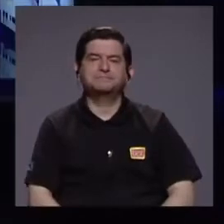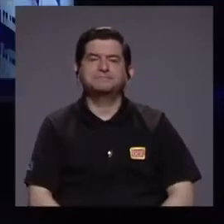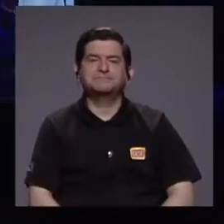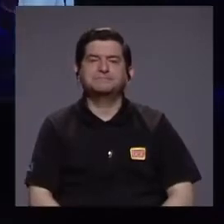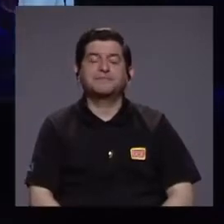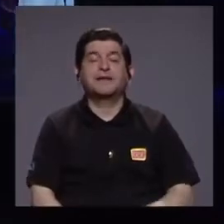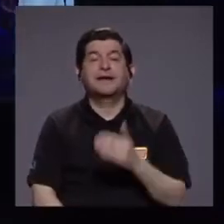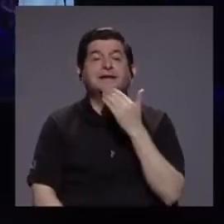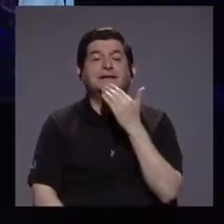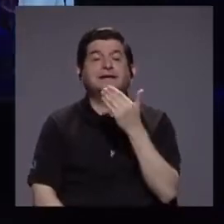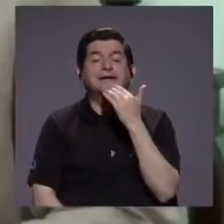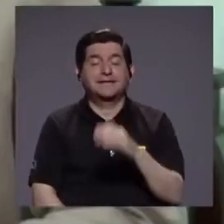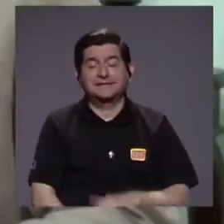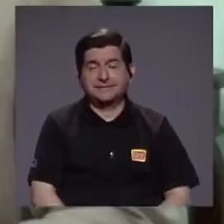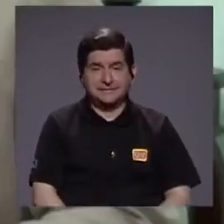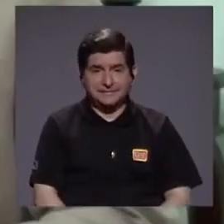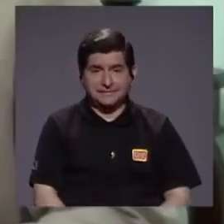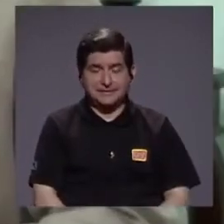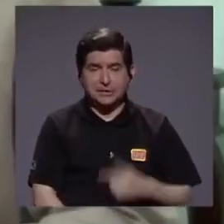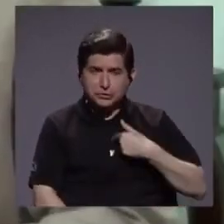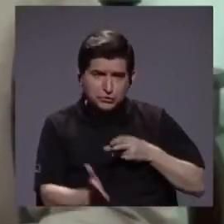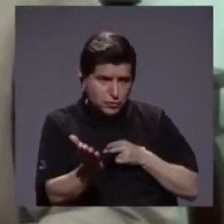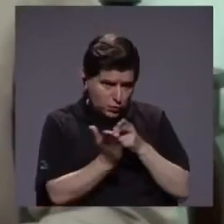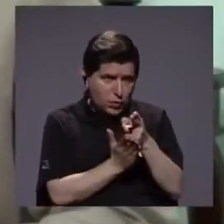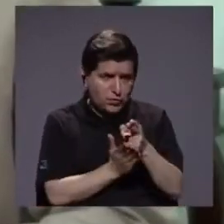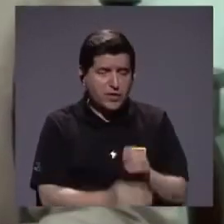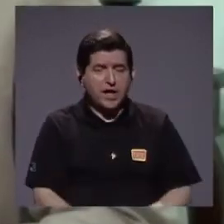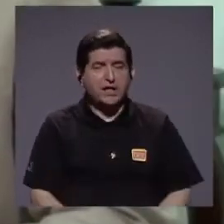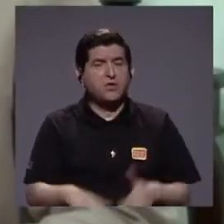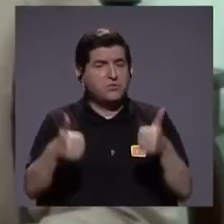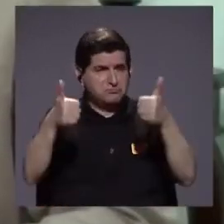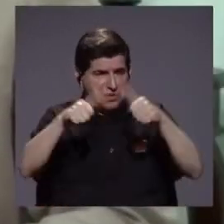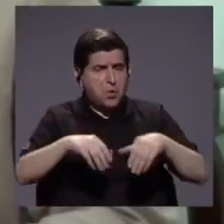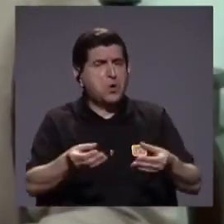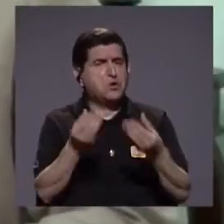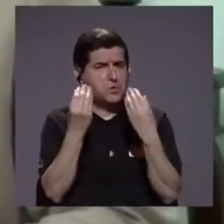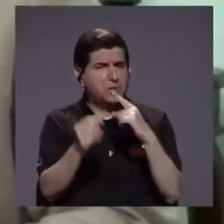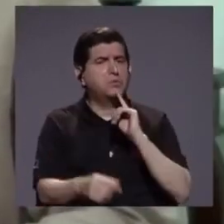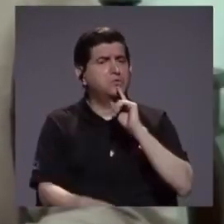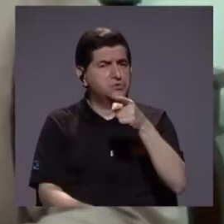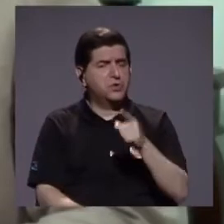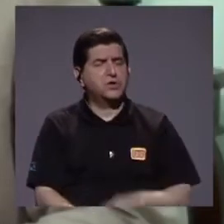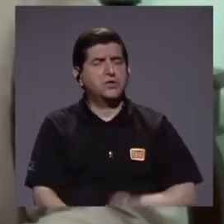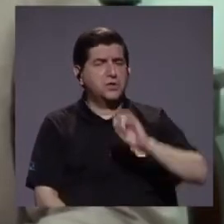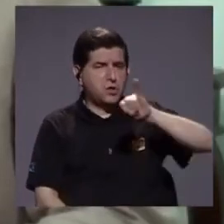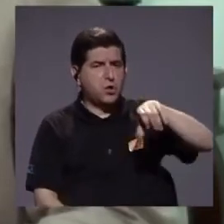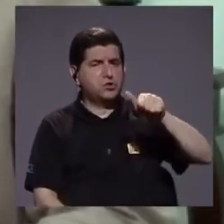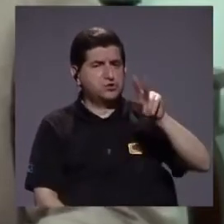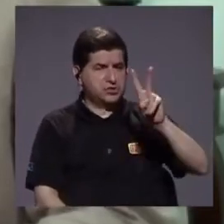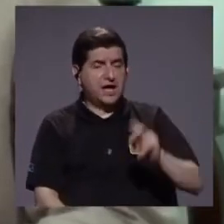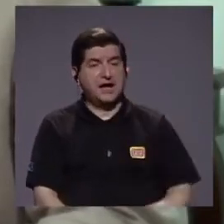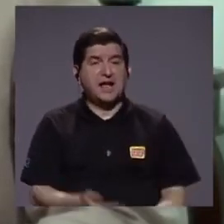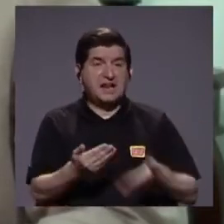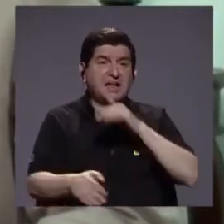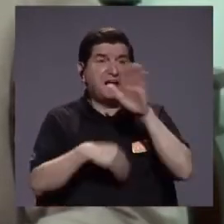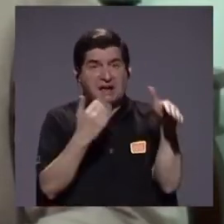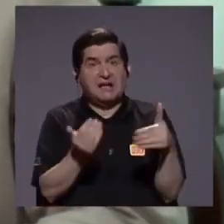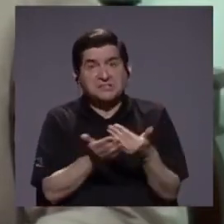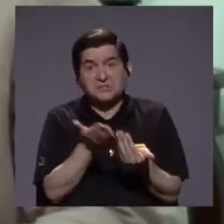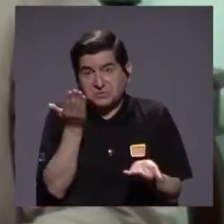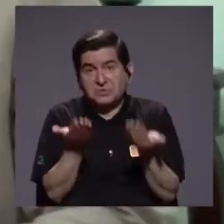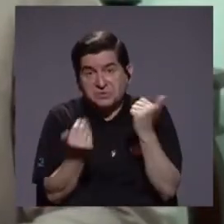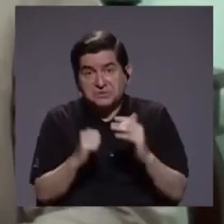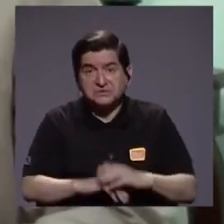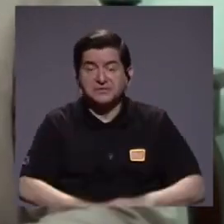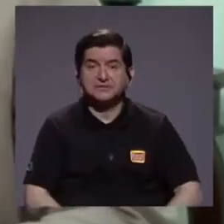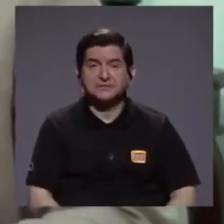Sí, muchas gracias. Bueno, para ser honesto, coincido con mucho de lo que ha dicho don José Ángel, por no decir con todo.